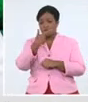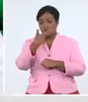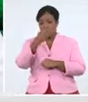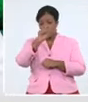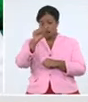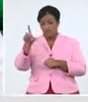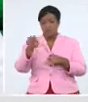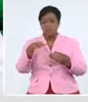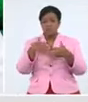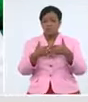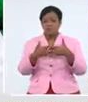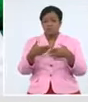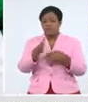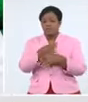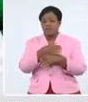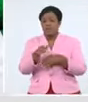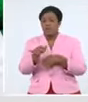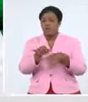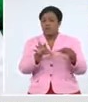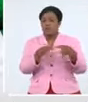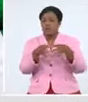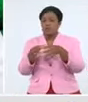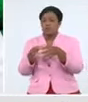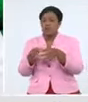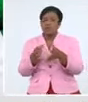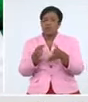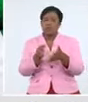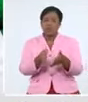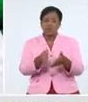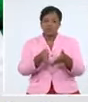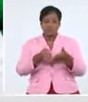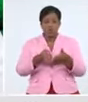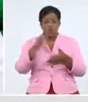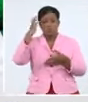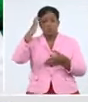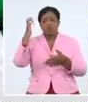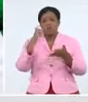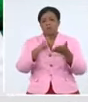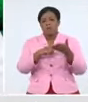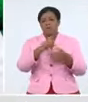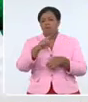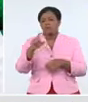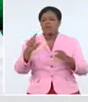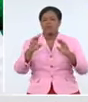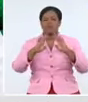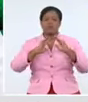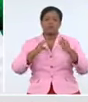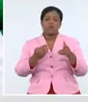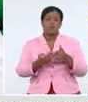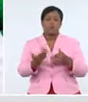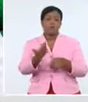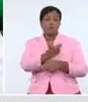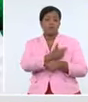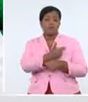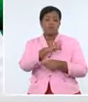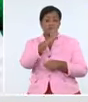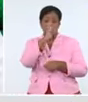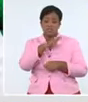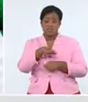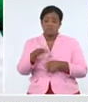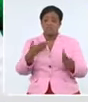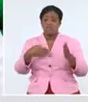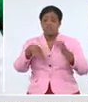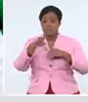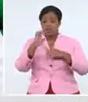de las organizaciones de masa que se han sumado con nosotros a todo este proceso. En el caso de la vacunación pediátrica del Ministerio de Educación y otro grupo